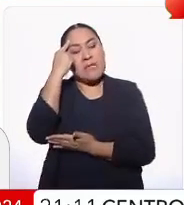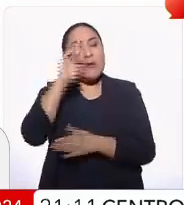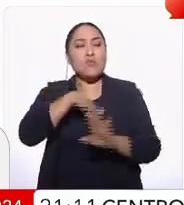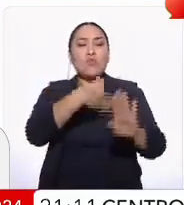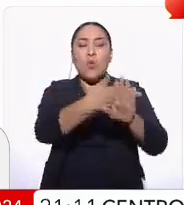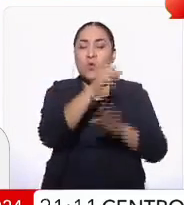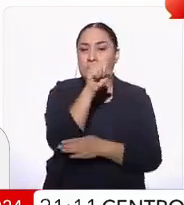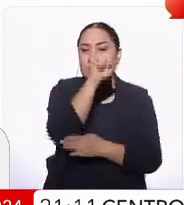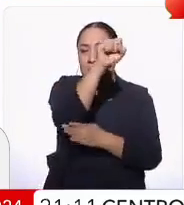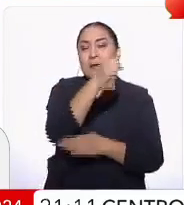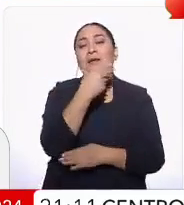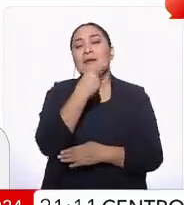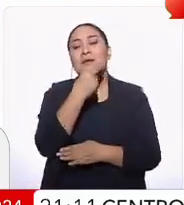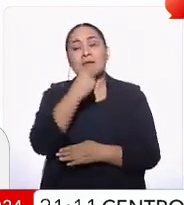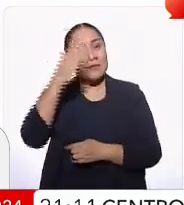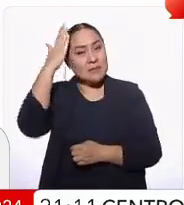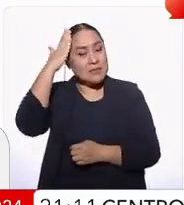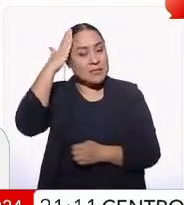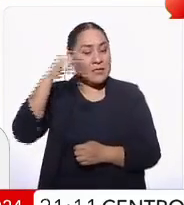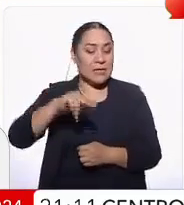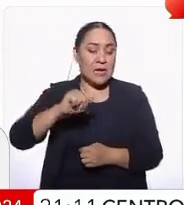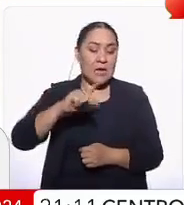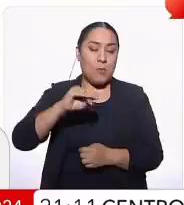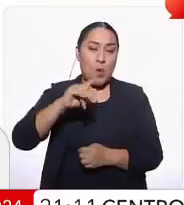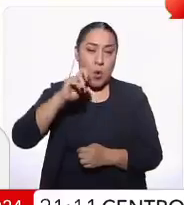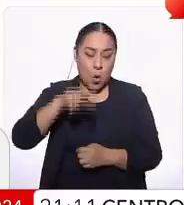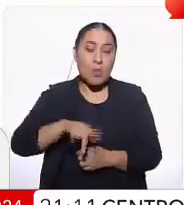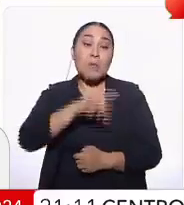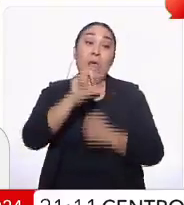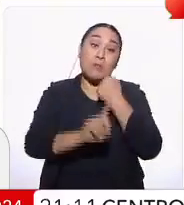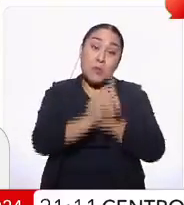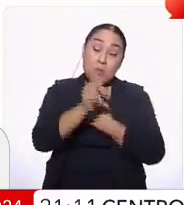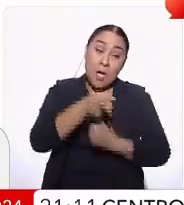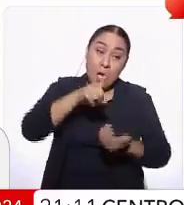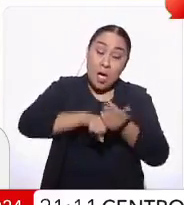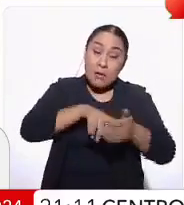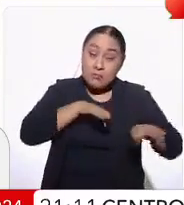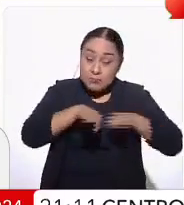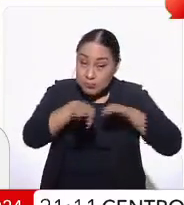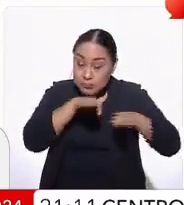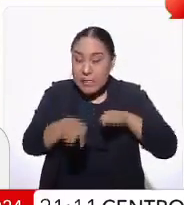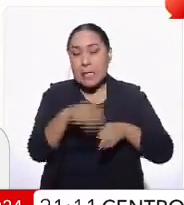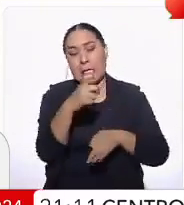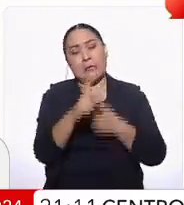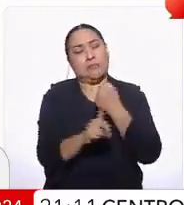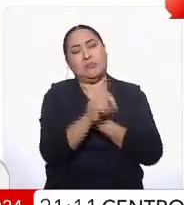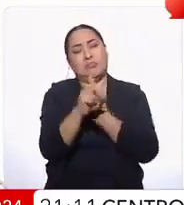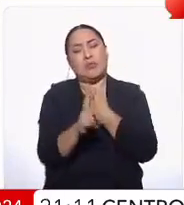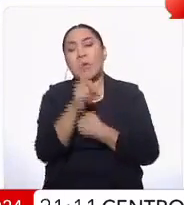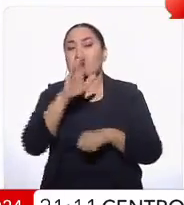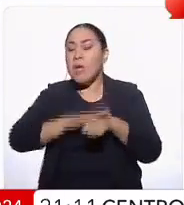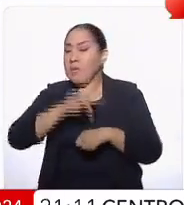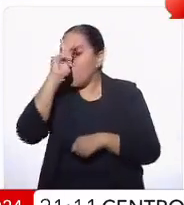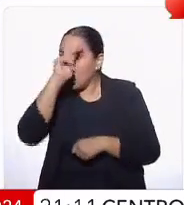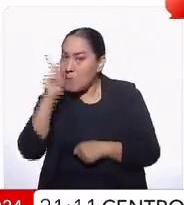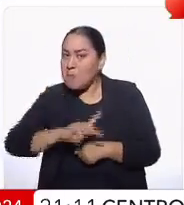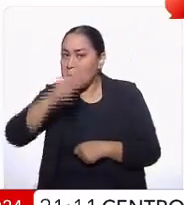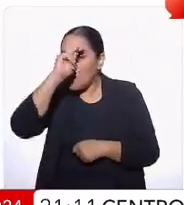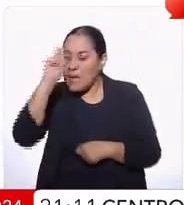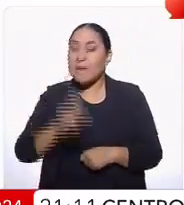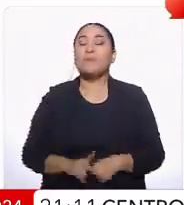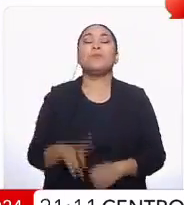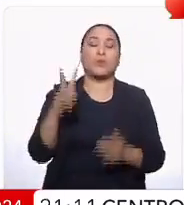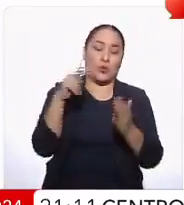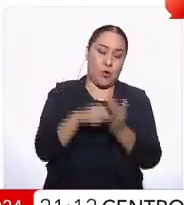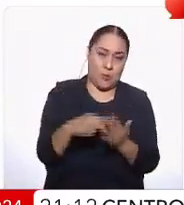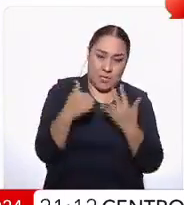sindicato y su líder, Napoleón Gómez Urrutia. Los conflictos laborales eran el preámbulo de mayores tragedias.